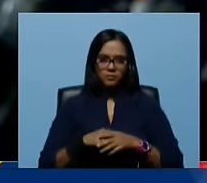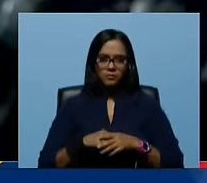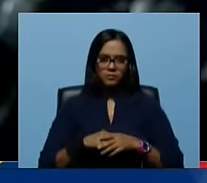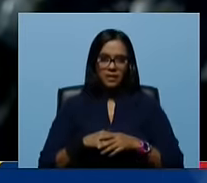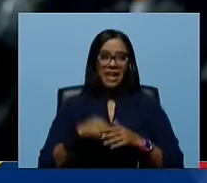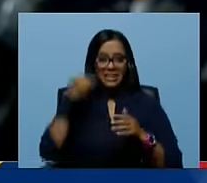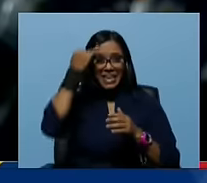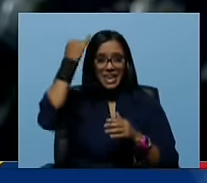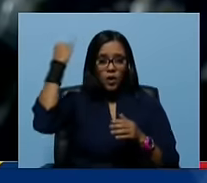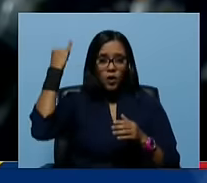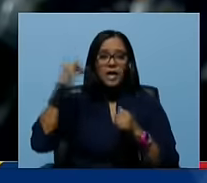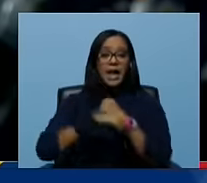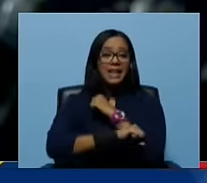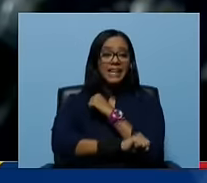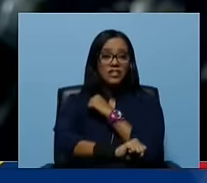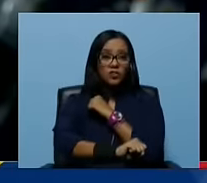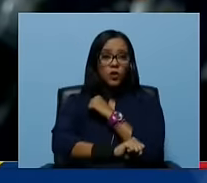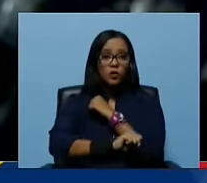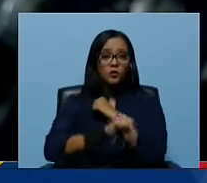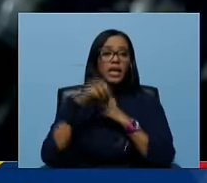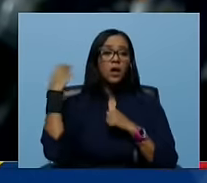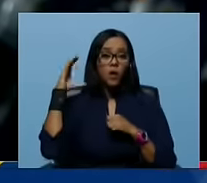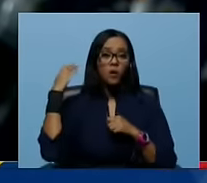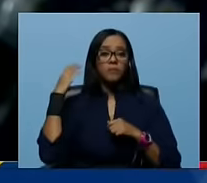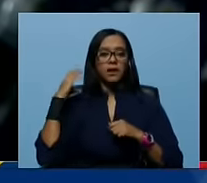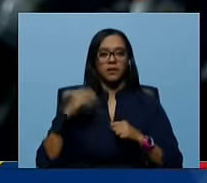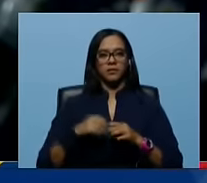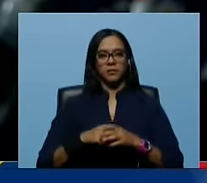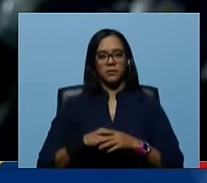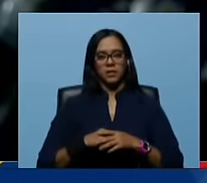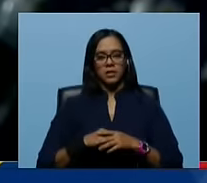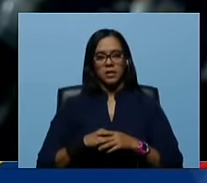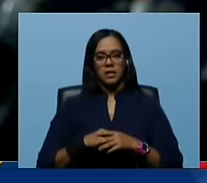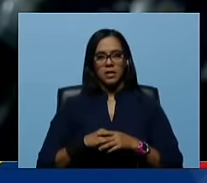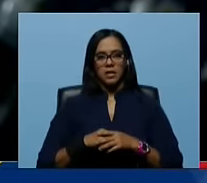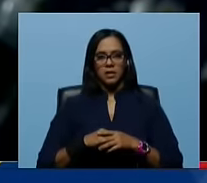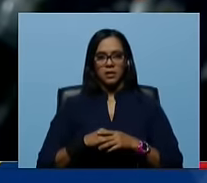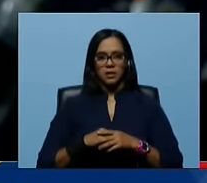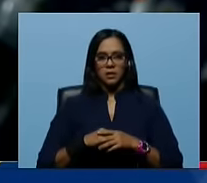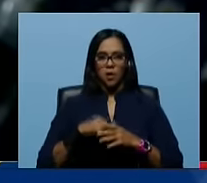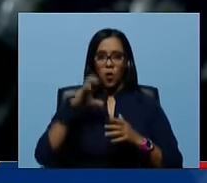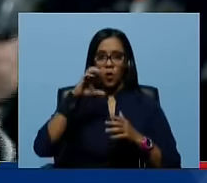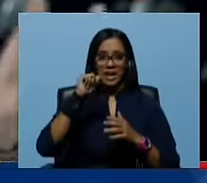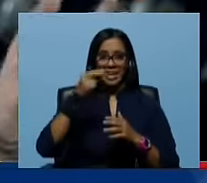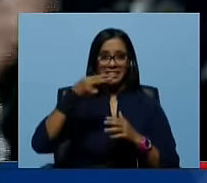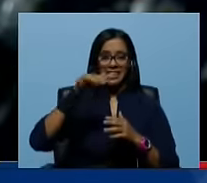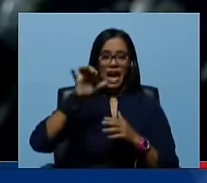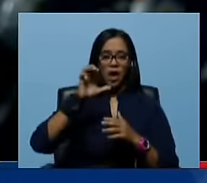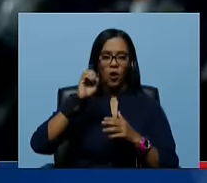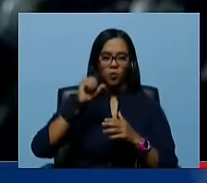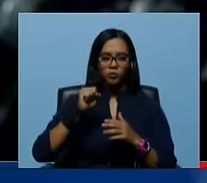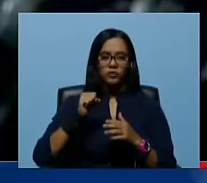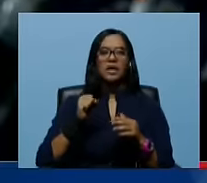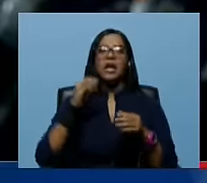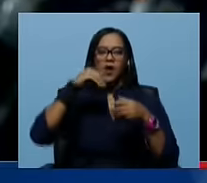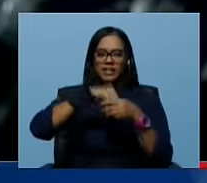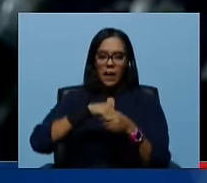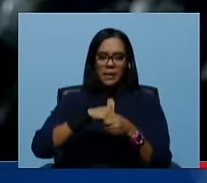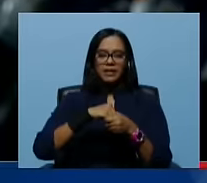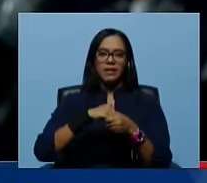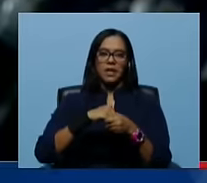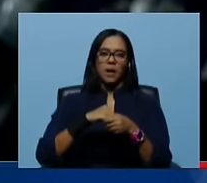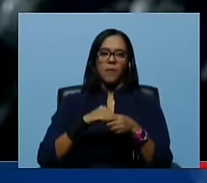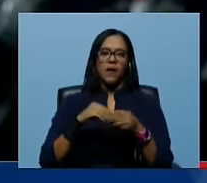es la ideología de la traición, del santanderismo, de los cachacos y de los que están imbuidos del